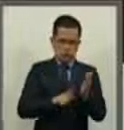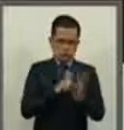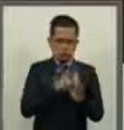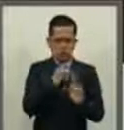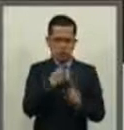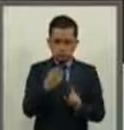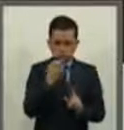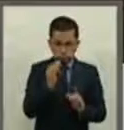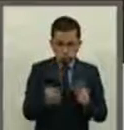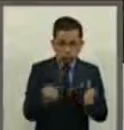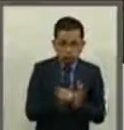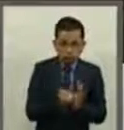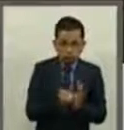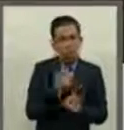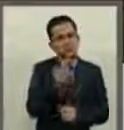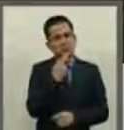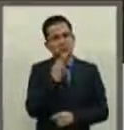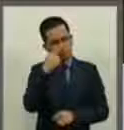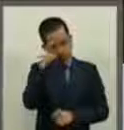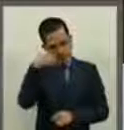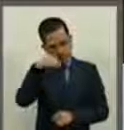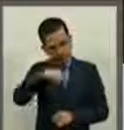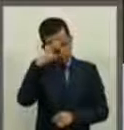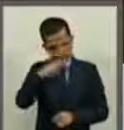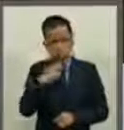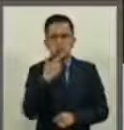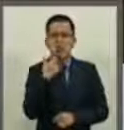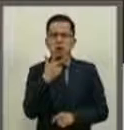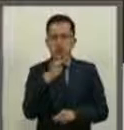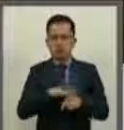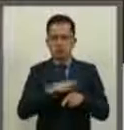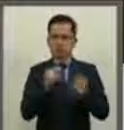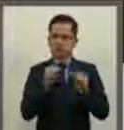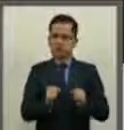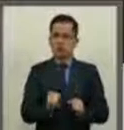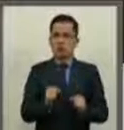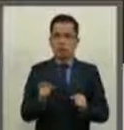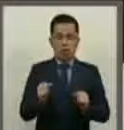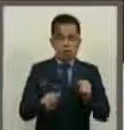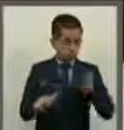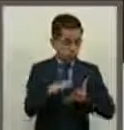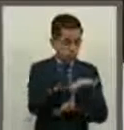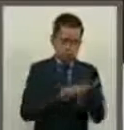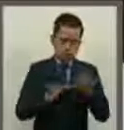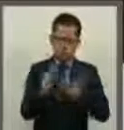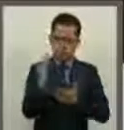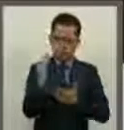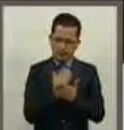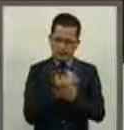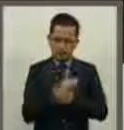la construcción de un México más seguro y con menos violencia, y sobre todo a